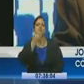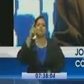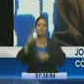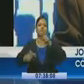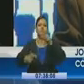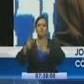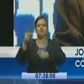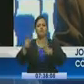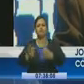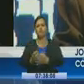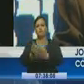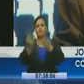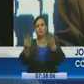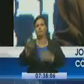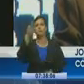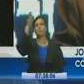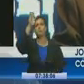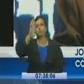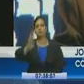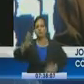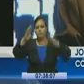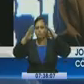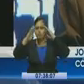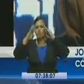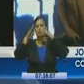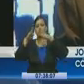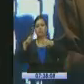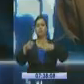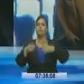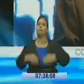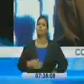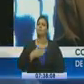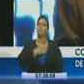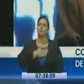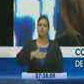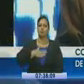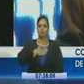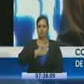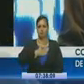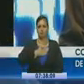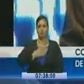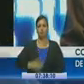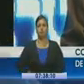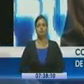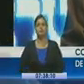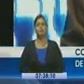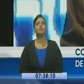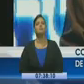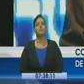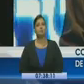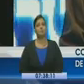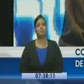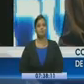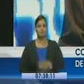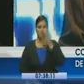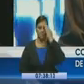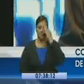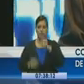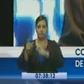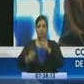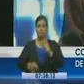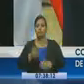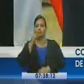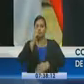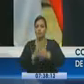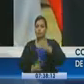despiertes. Y si somos testigos de un milagro del pueblo de Israel, gracias Dios por este